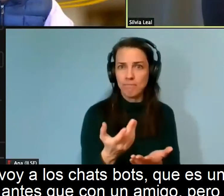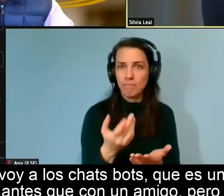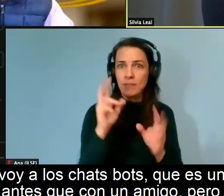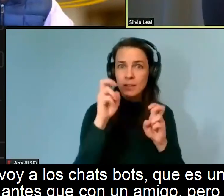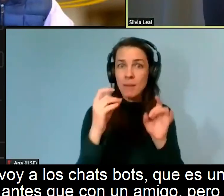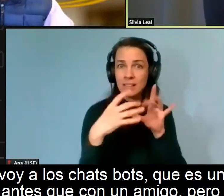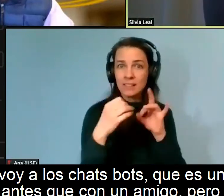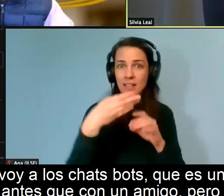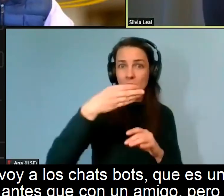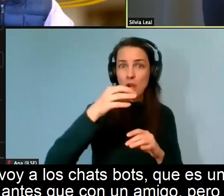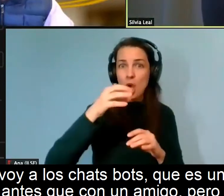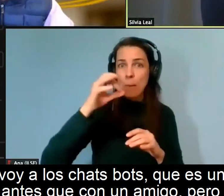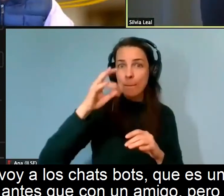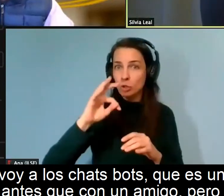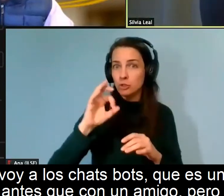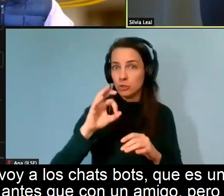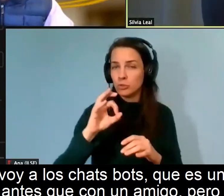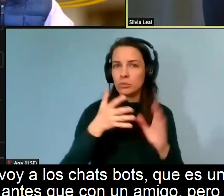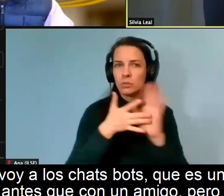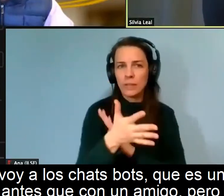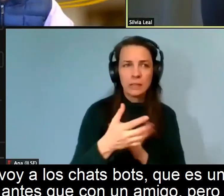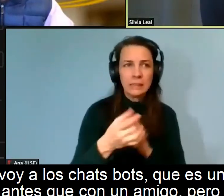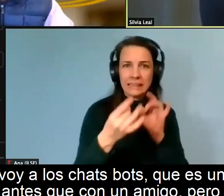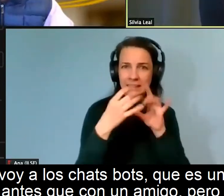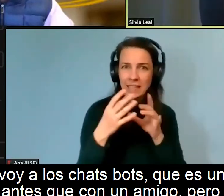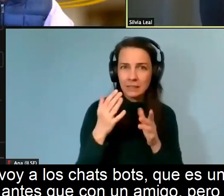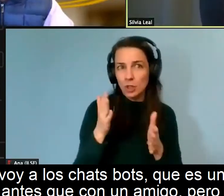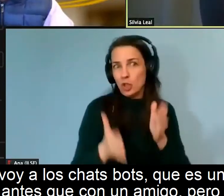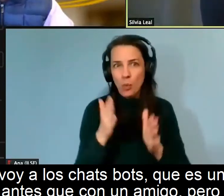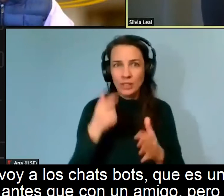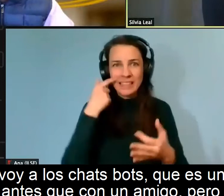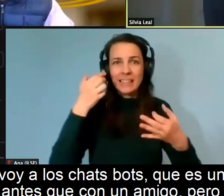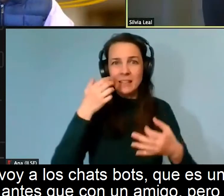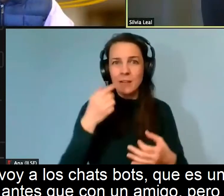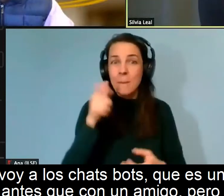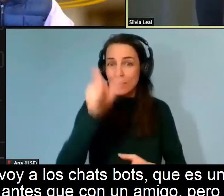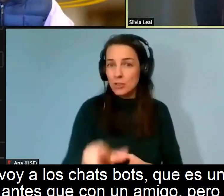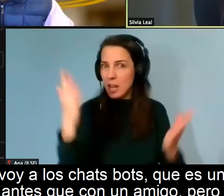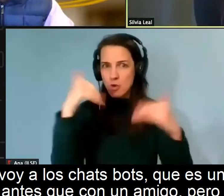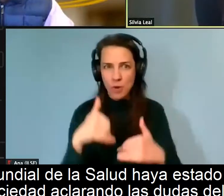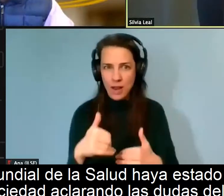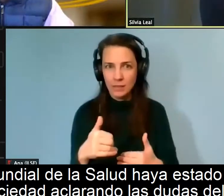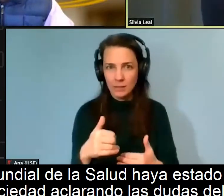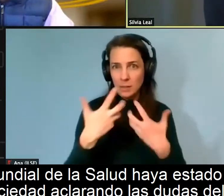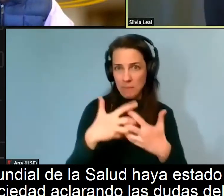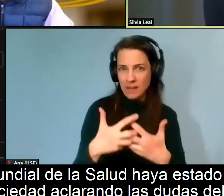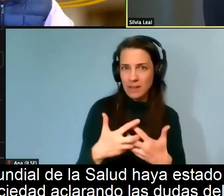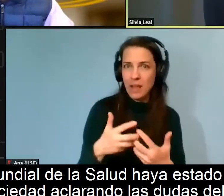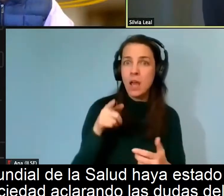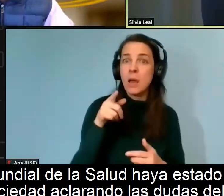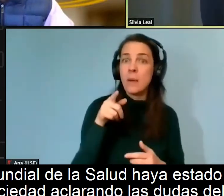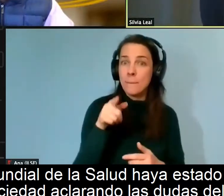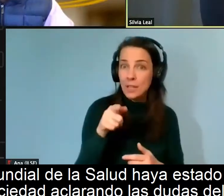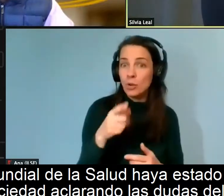riesgo, que alguien prefiere hablar con un chatbot antes que con un amigo, pero son lo que ha permitido que la Organización Mundial de la Salud